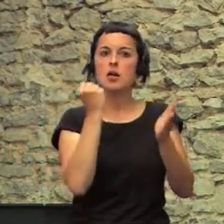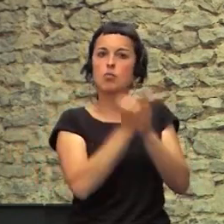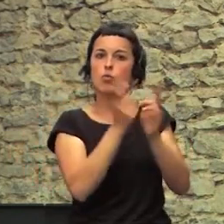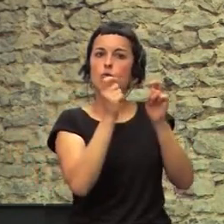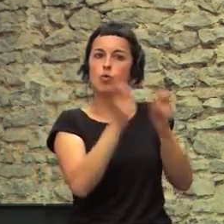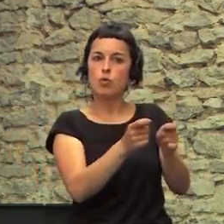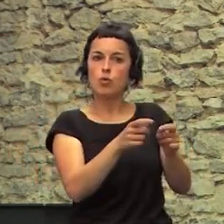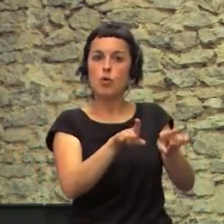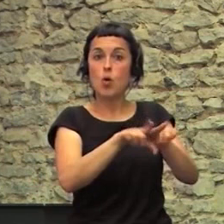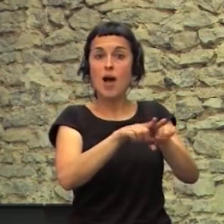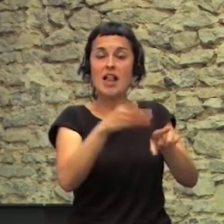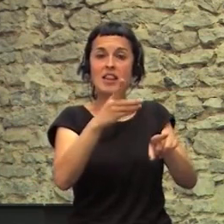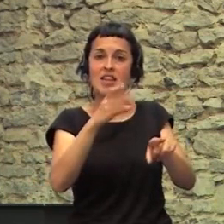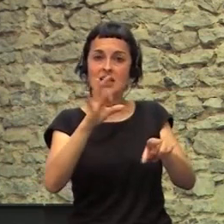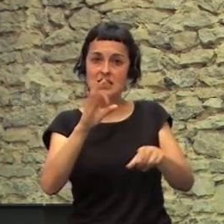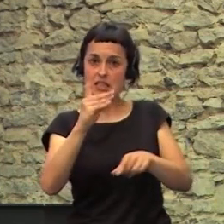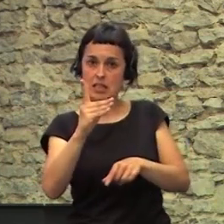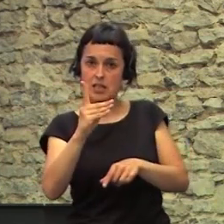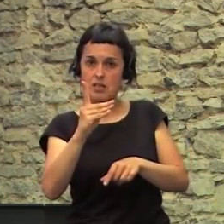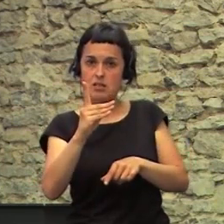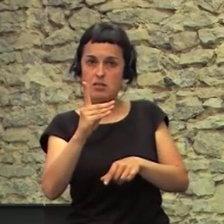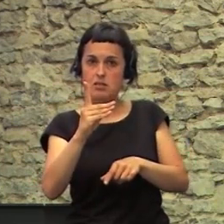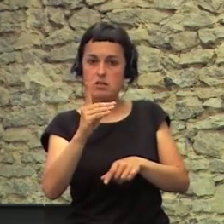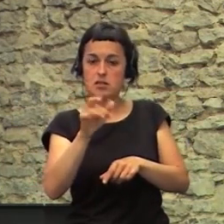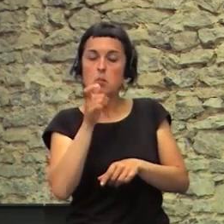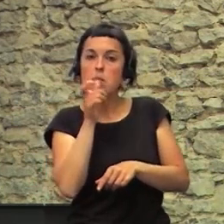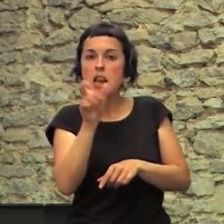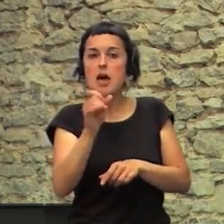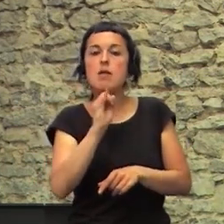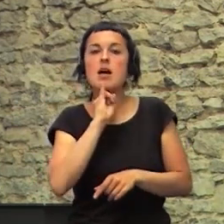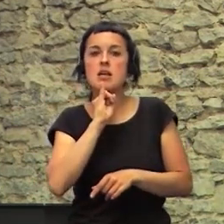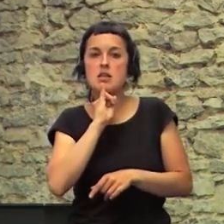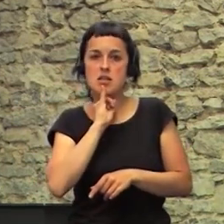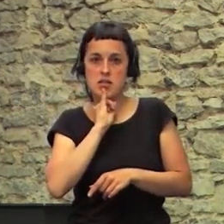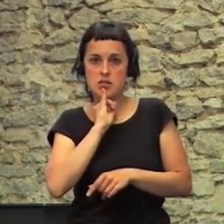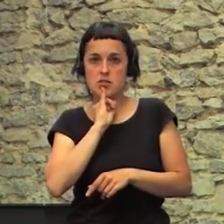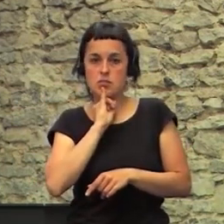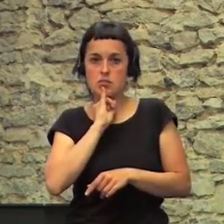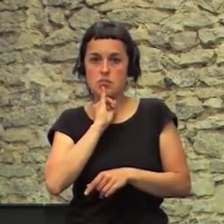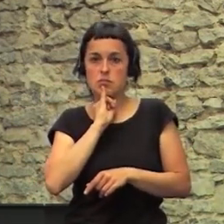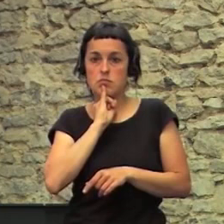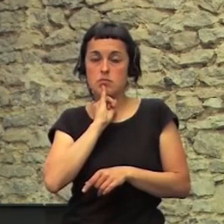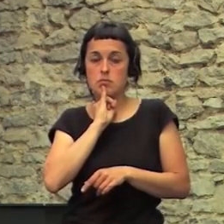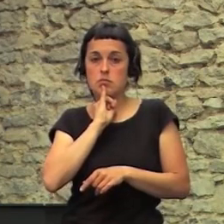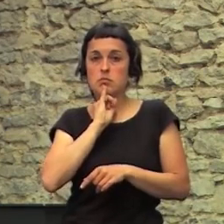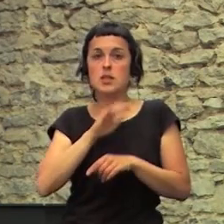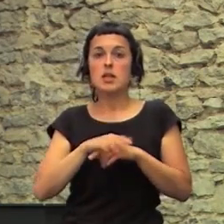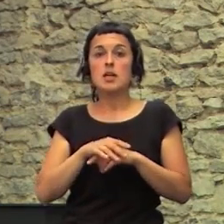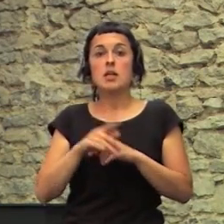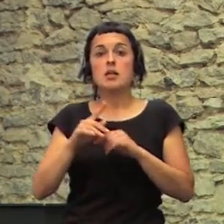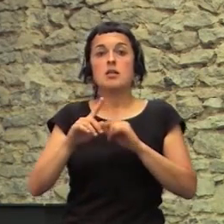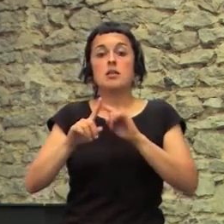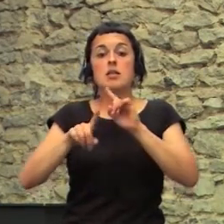que se llamaba DSD, que empezó el acrónimo en inglés que significaba Disorders of Sex Development, y que luego